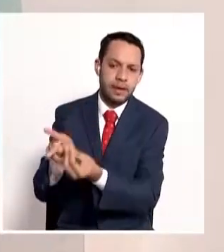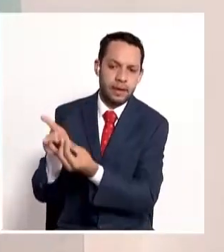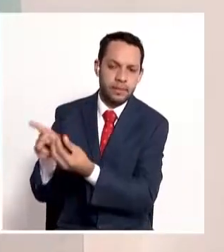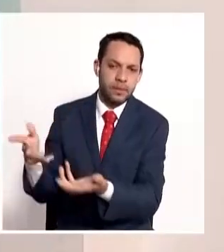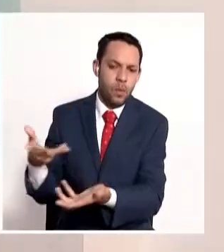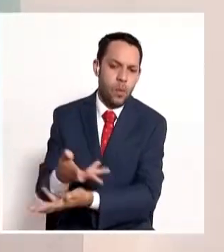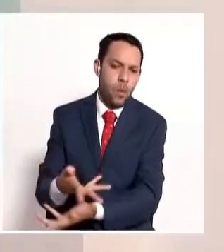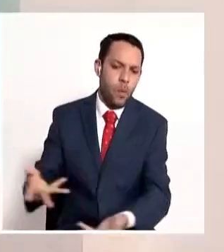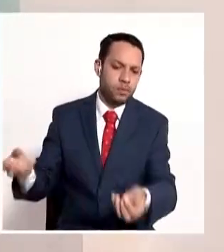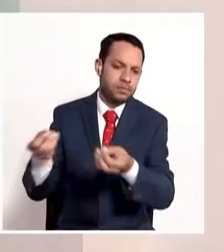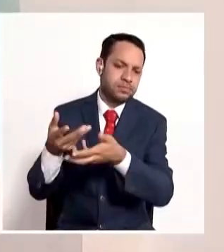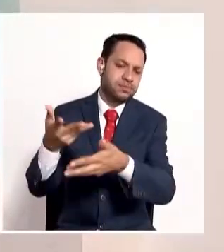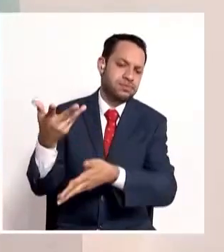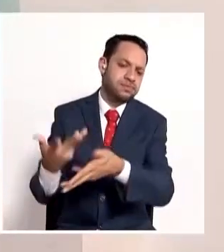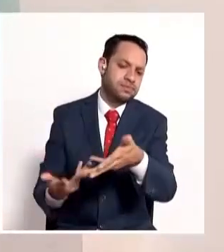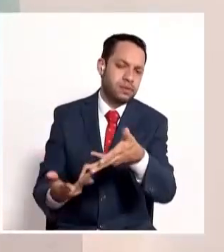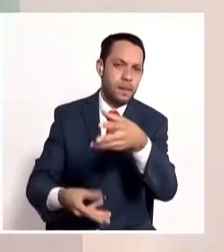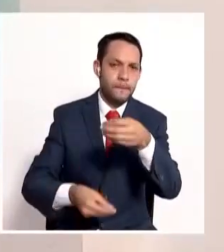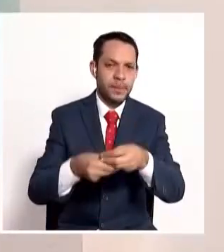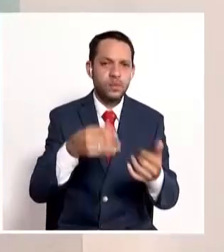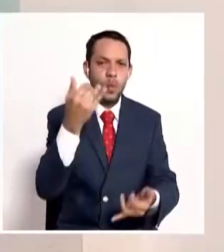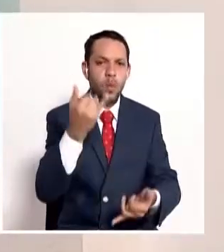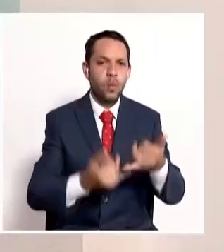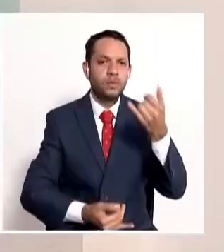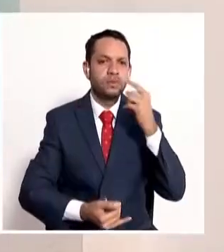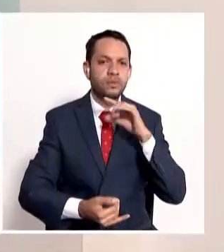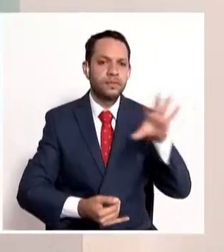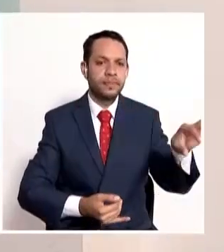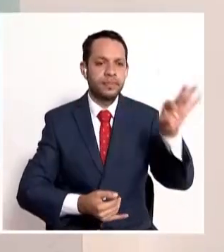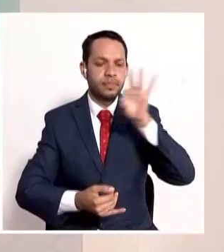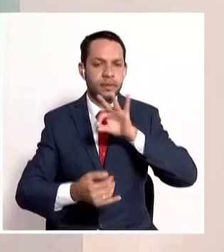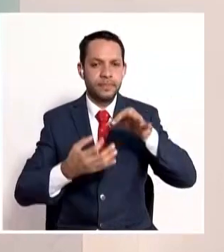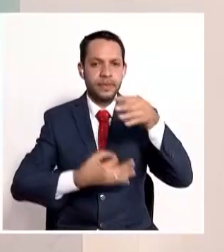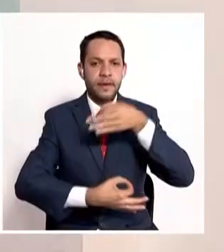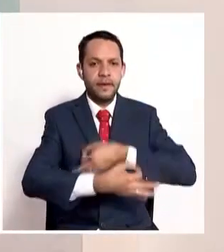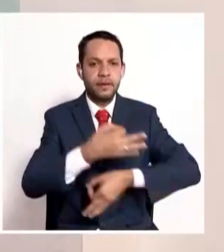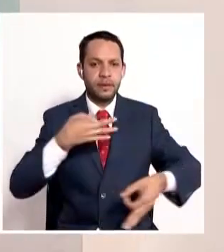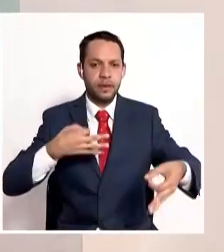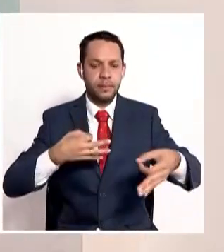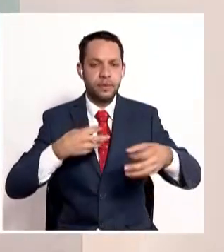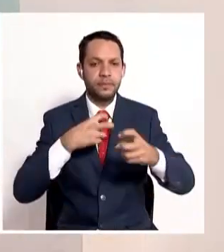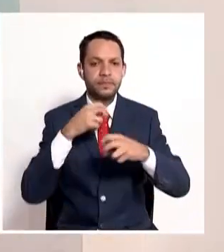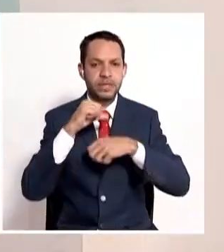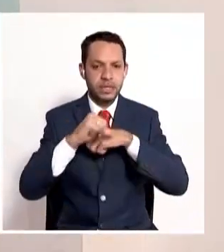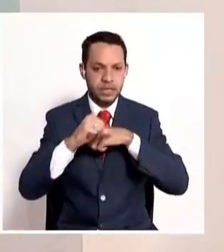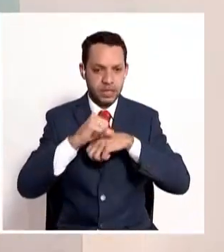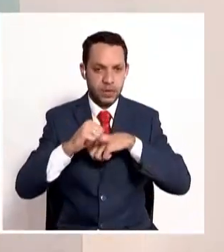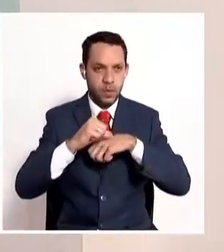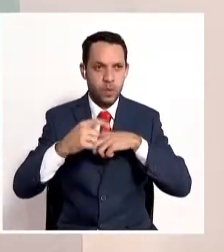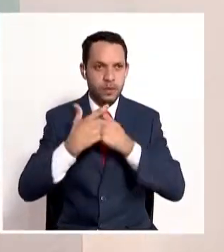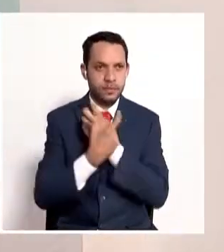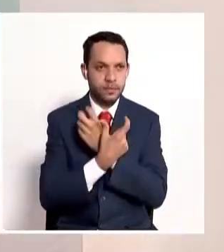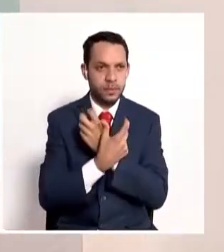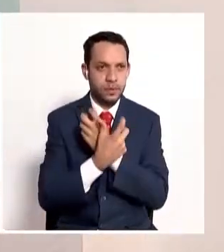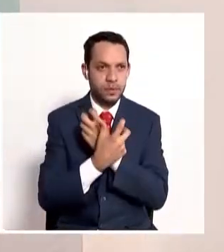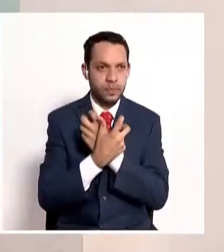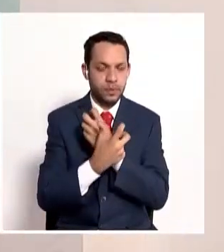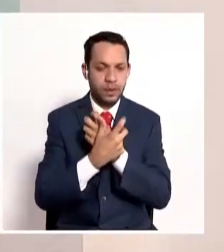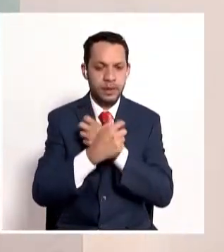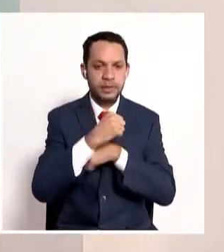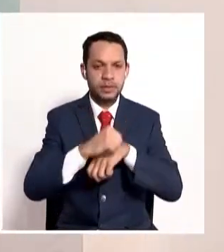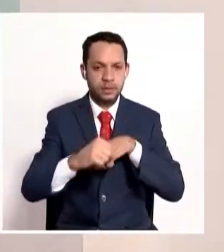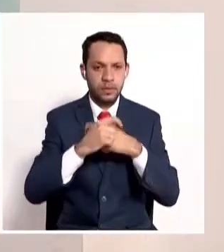muchas y como última opción las personas que hacen un reemplazo de rodilla que no está mal cuando el dolor es incapacitante